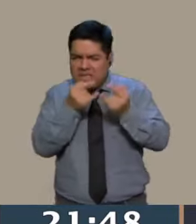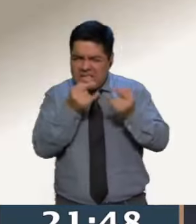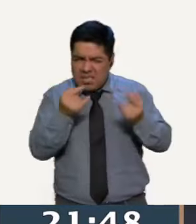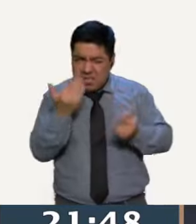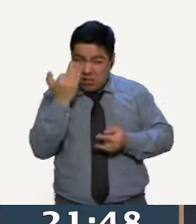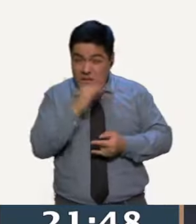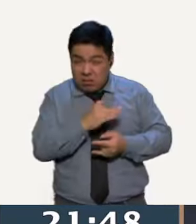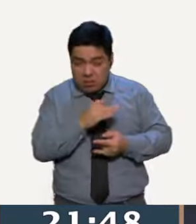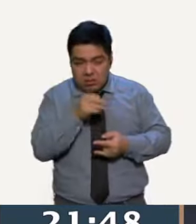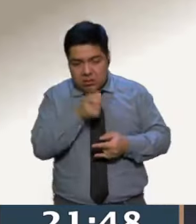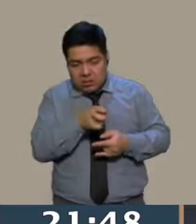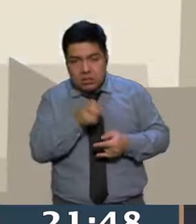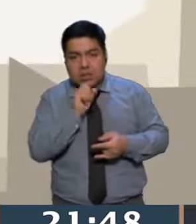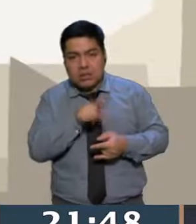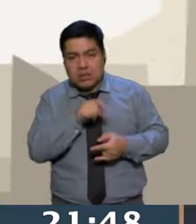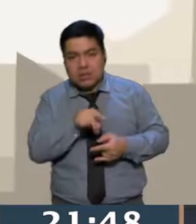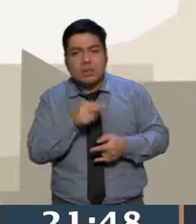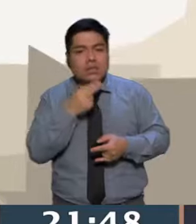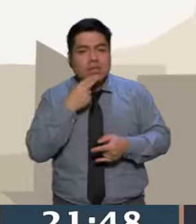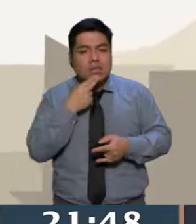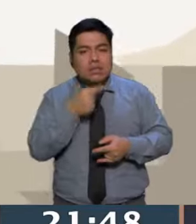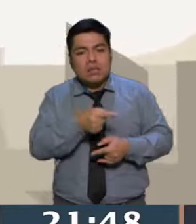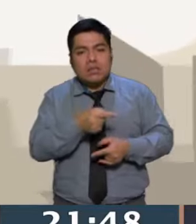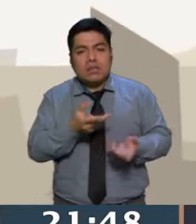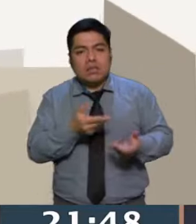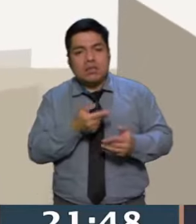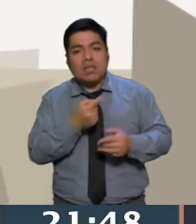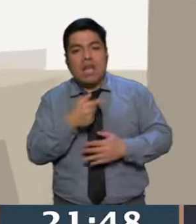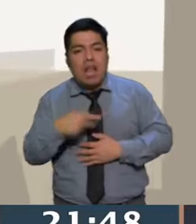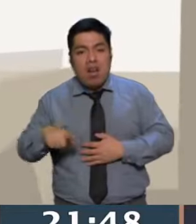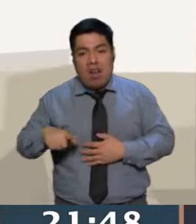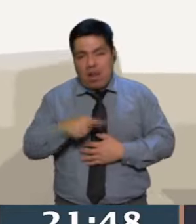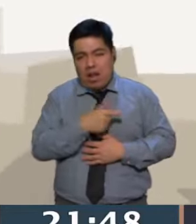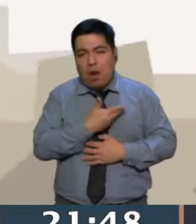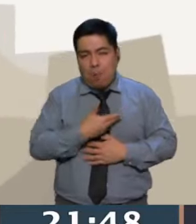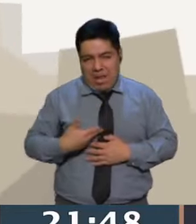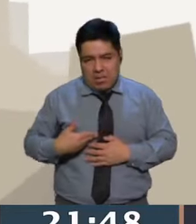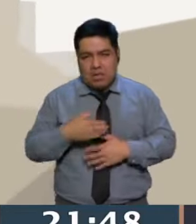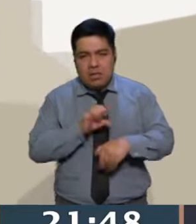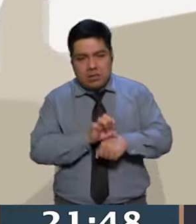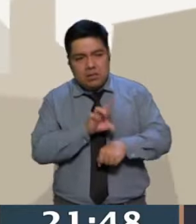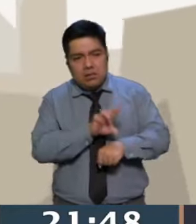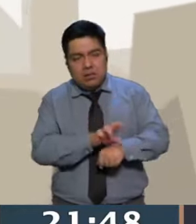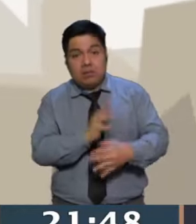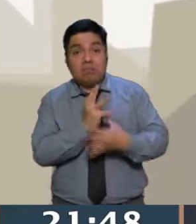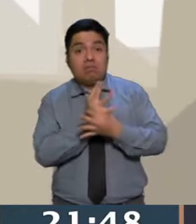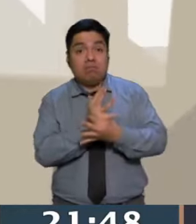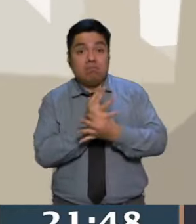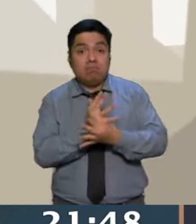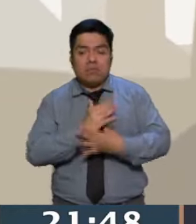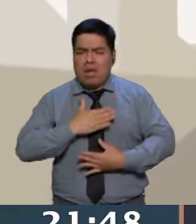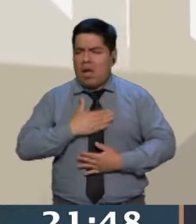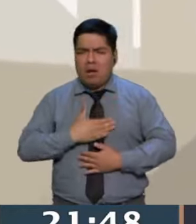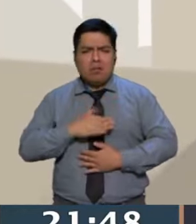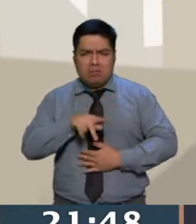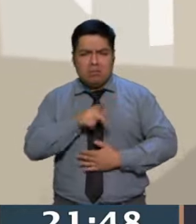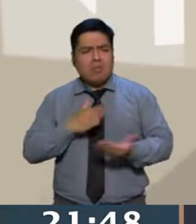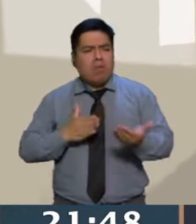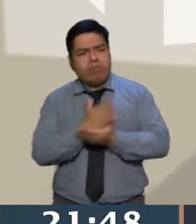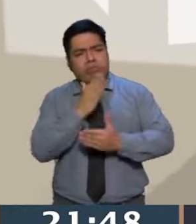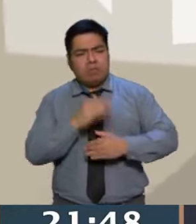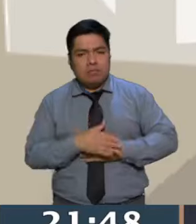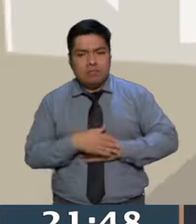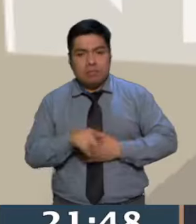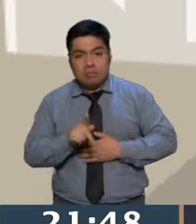Entonces, esta narrativa es la que utiliza justamente el presidente de Ecuador para justificar la incursión a la